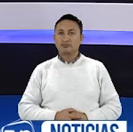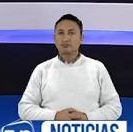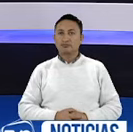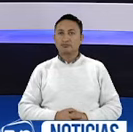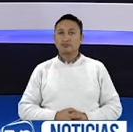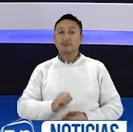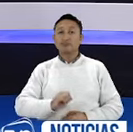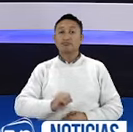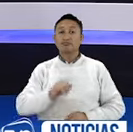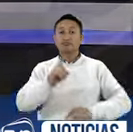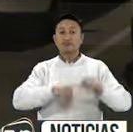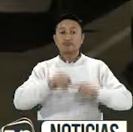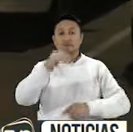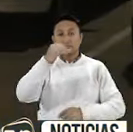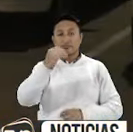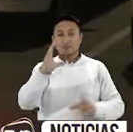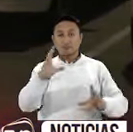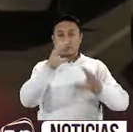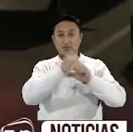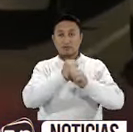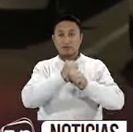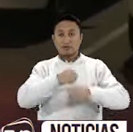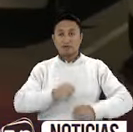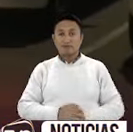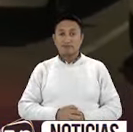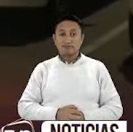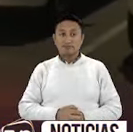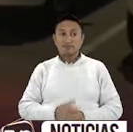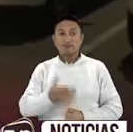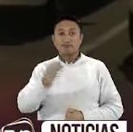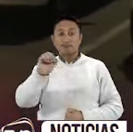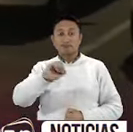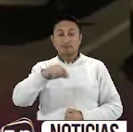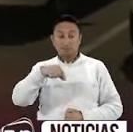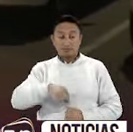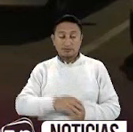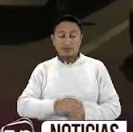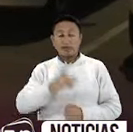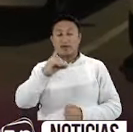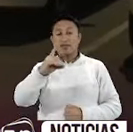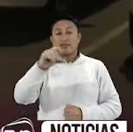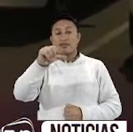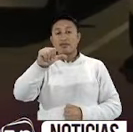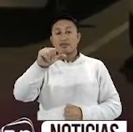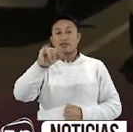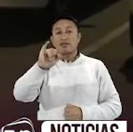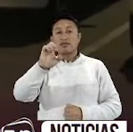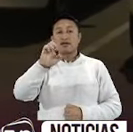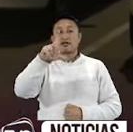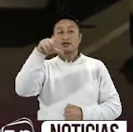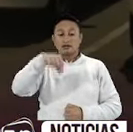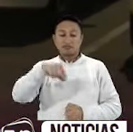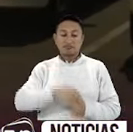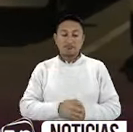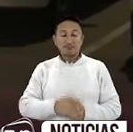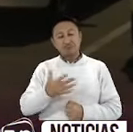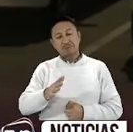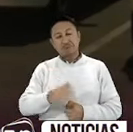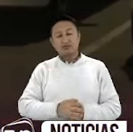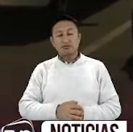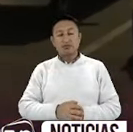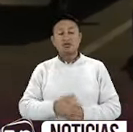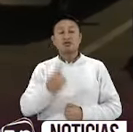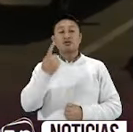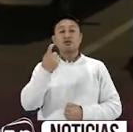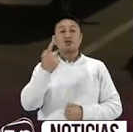¿Qué tal, María Fernanda? Amigos televidentes, muy buenas noches. Se espera, sí, la llegada de Daniel Salcedo Bonilla a las 23 horas con